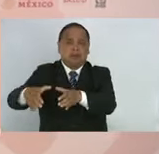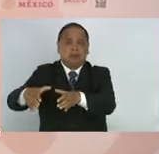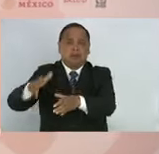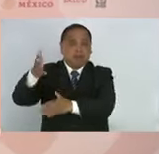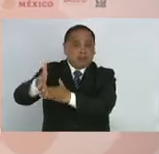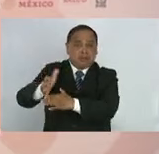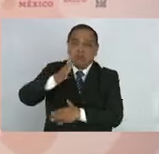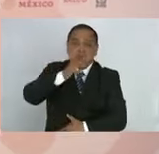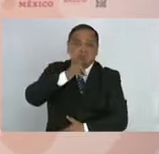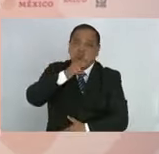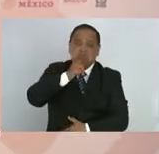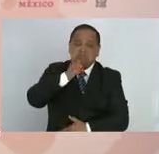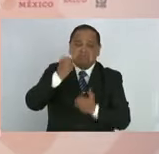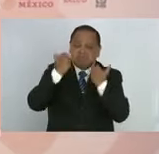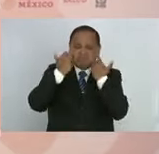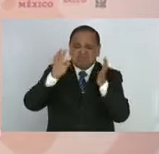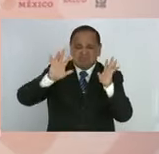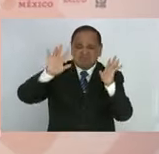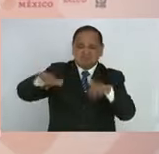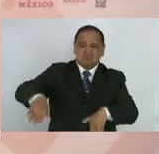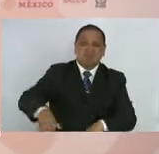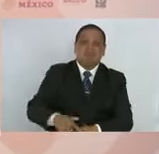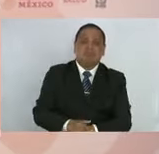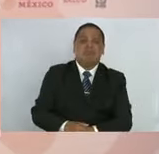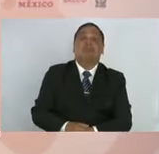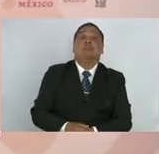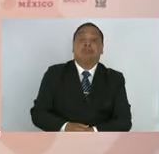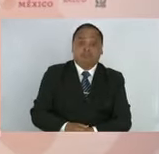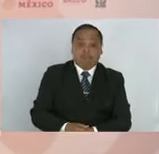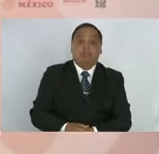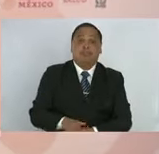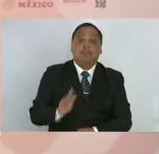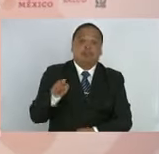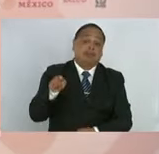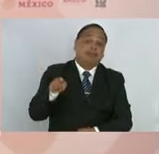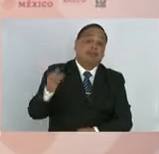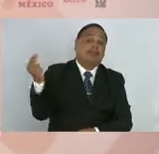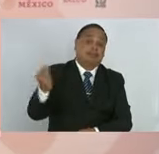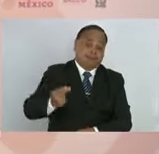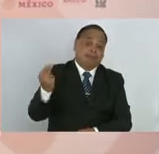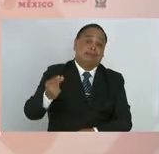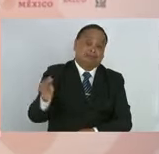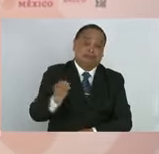donde se necesitaba a los especialistas.